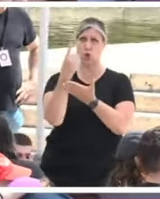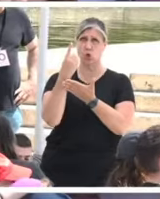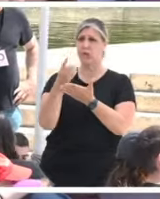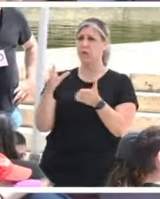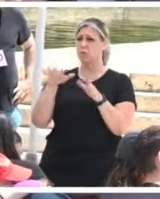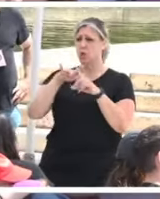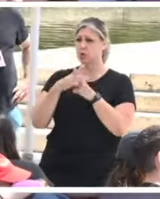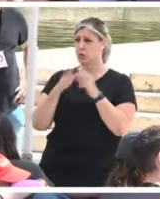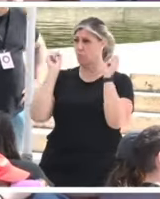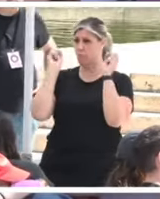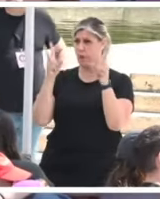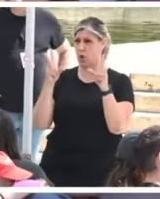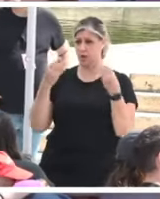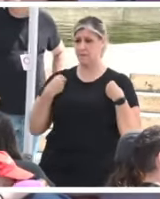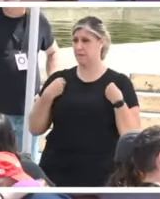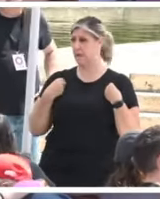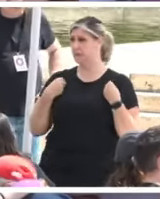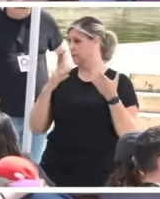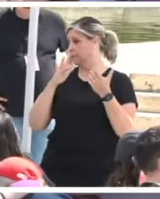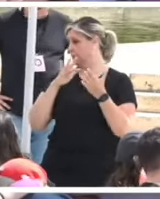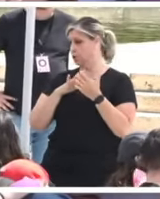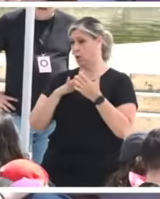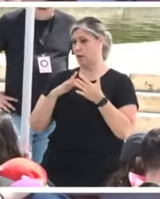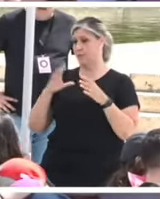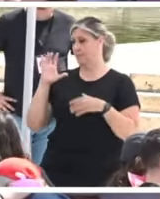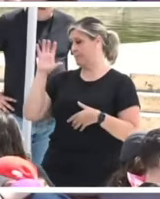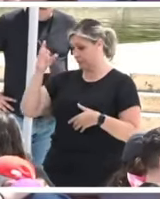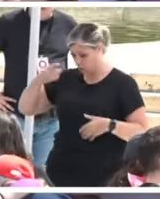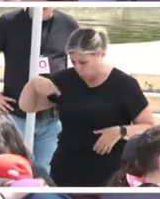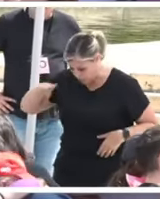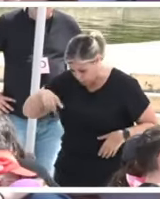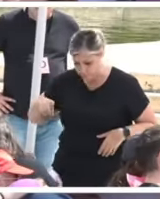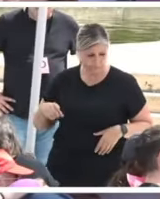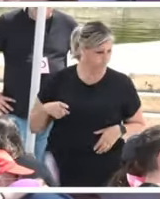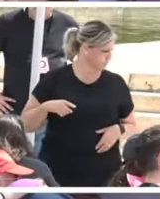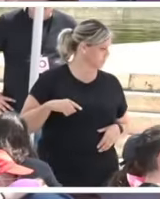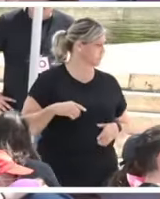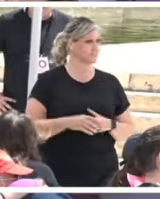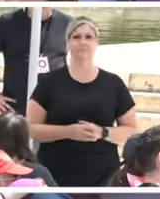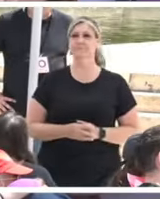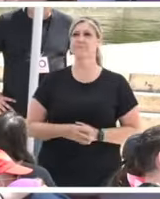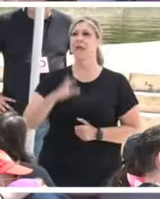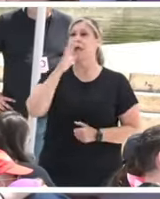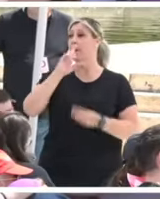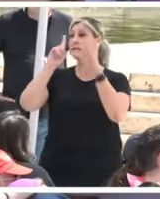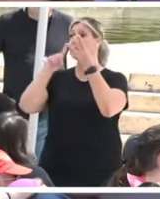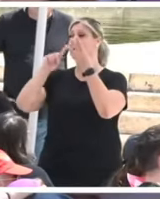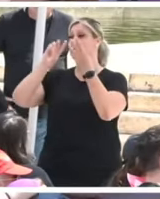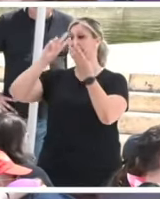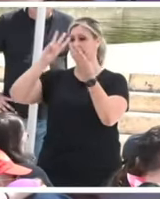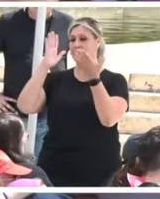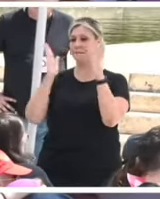las condiciones de vida que hemos sufrido en nuestro país. Y ahora tenemos la tercera fase de